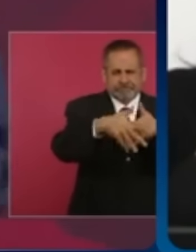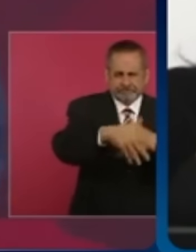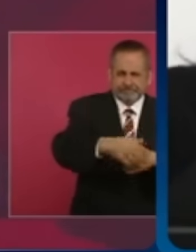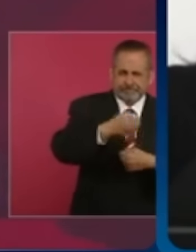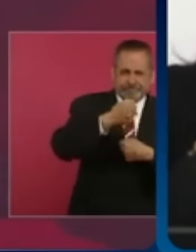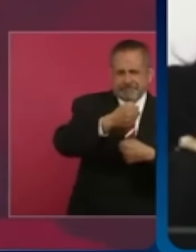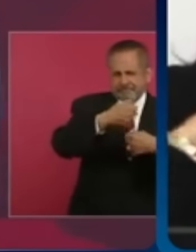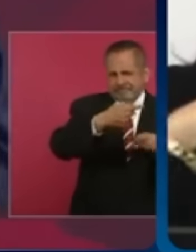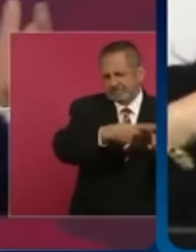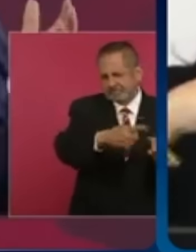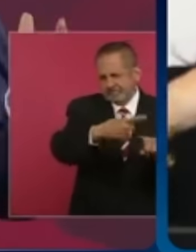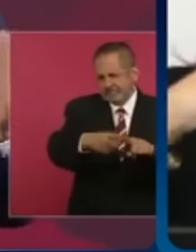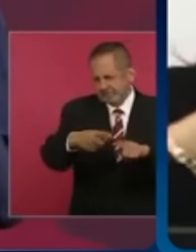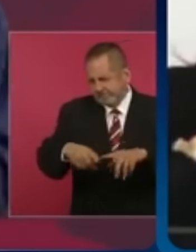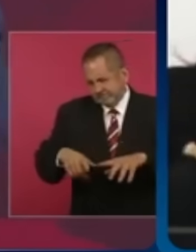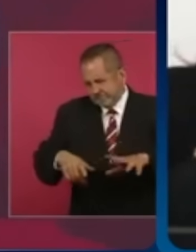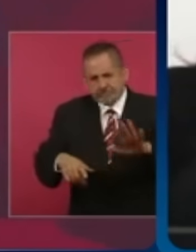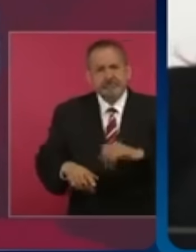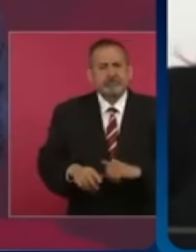y